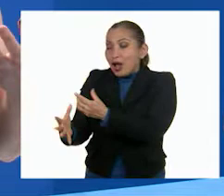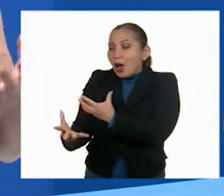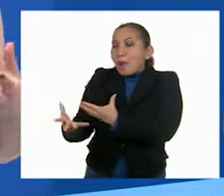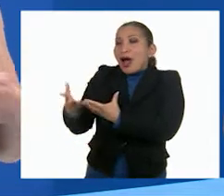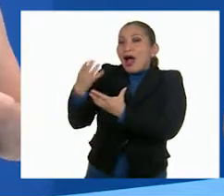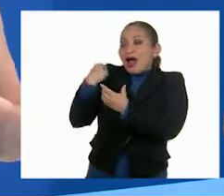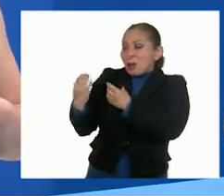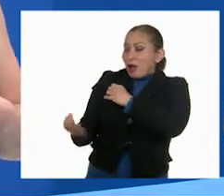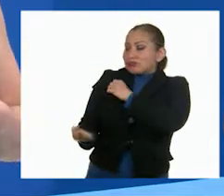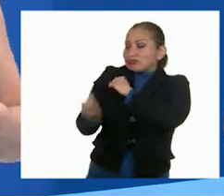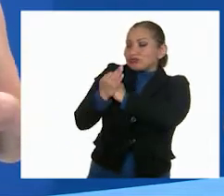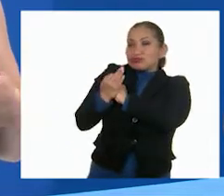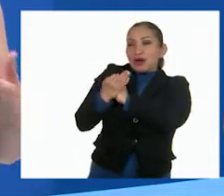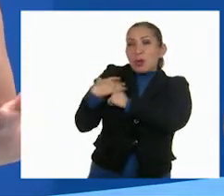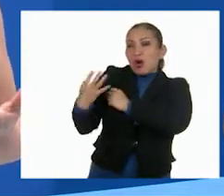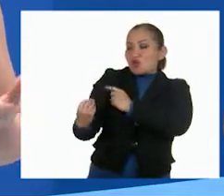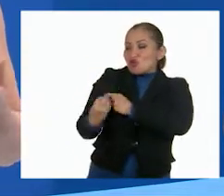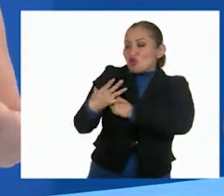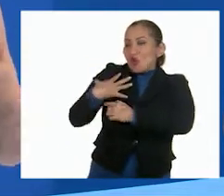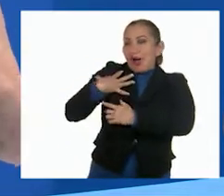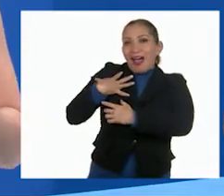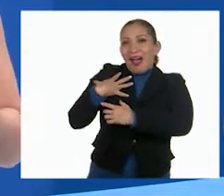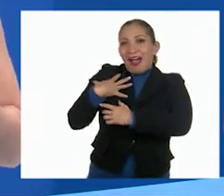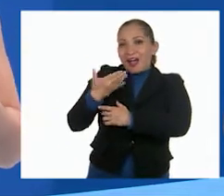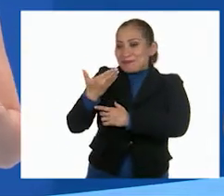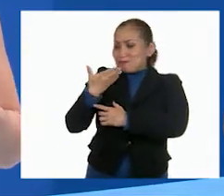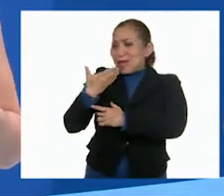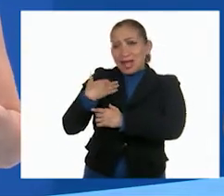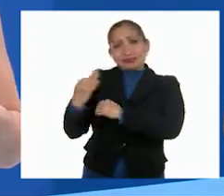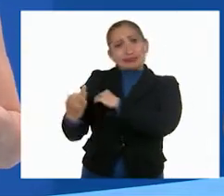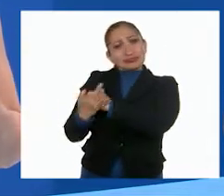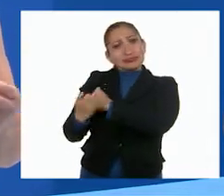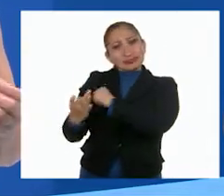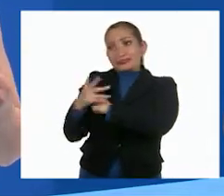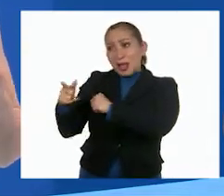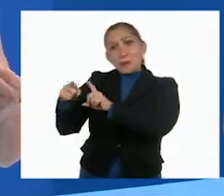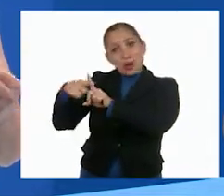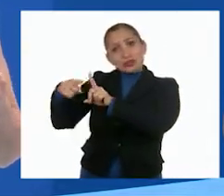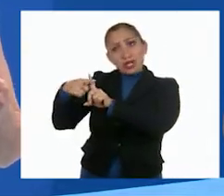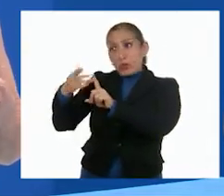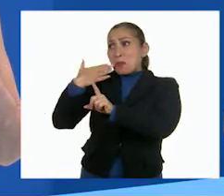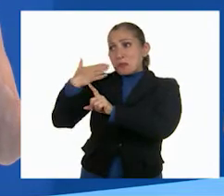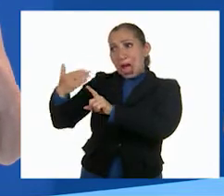transmitir su bienestar. Es decir, están bien protegidas